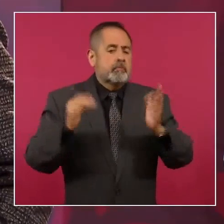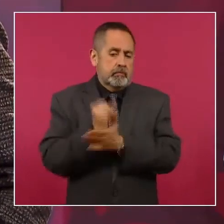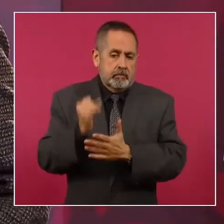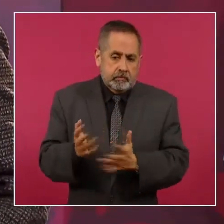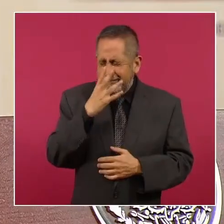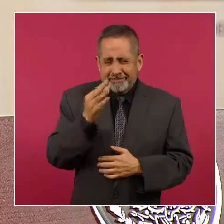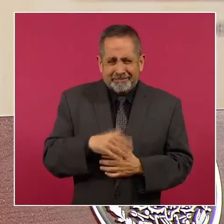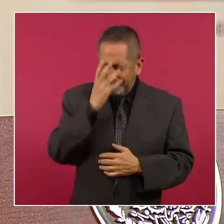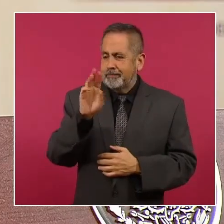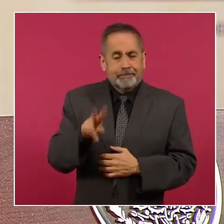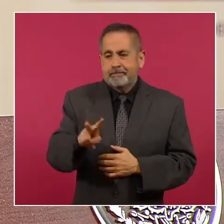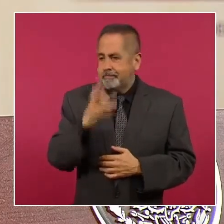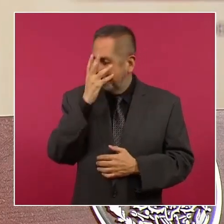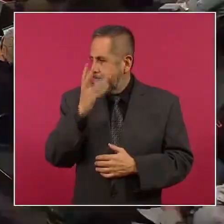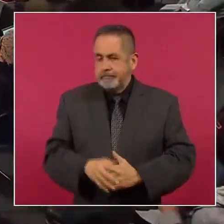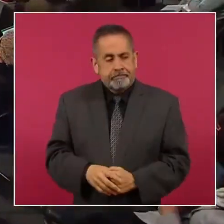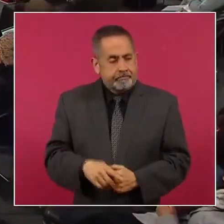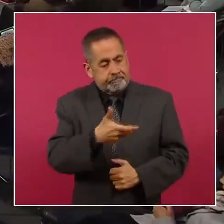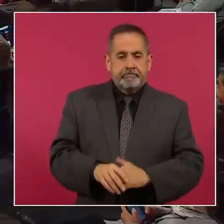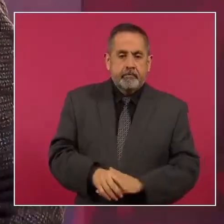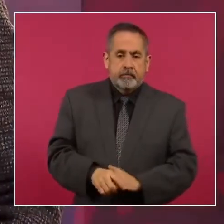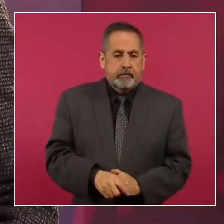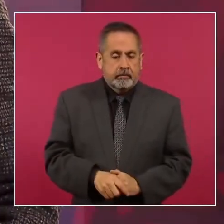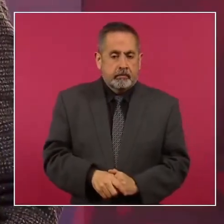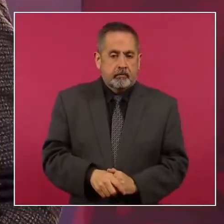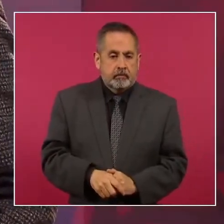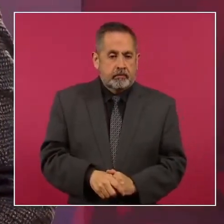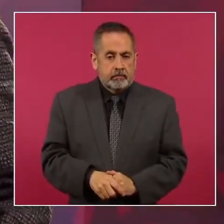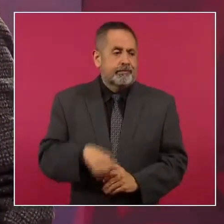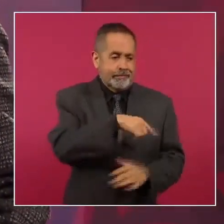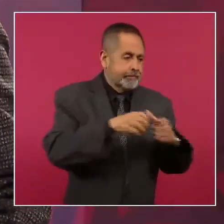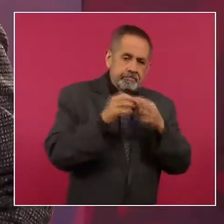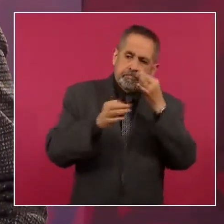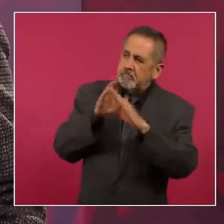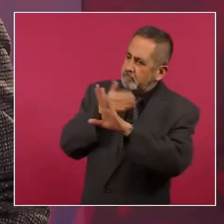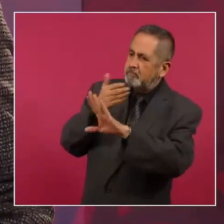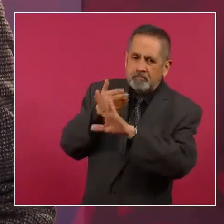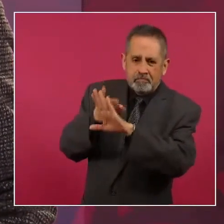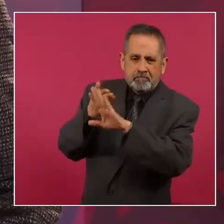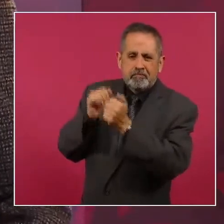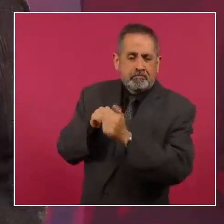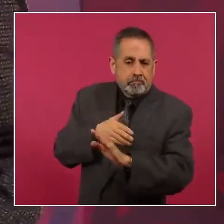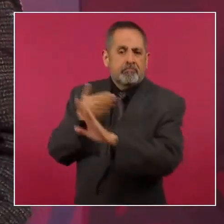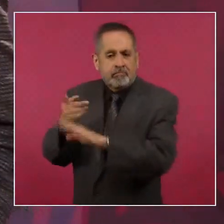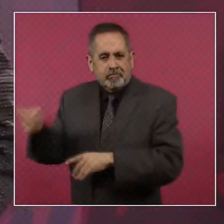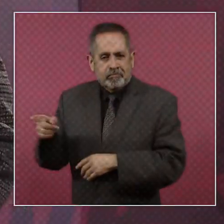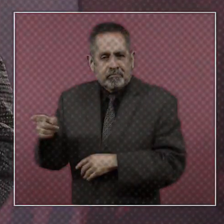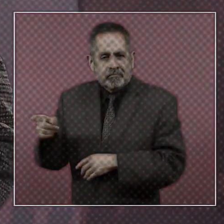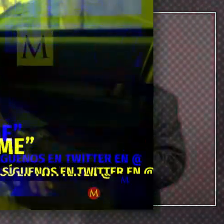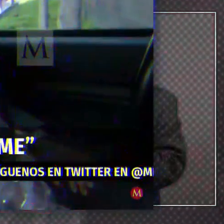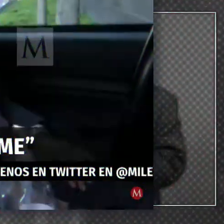Da pena ajena el que actúen así. Y desde luego que hay una campaña en contra de la maestra Yasmín y en contra de